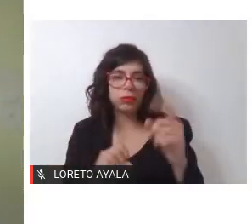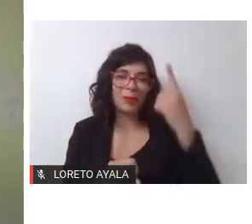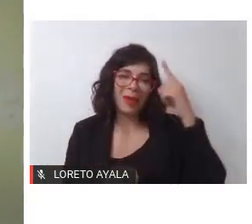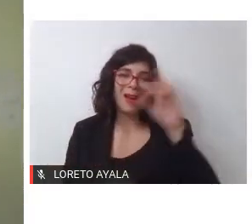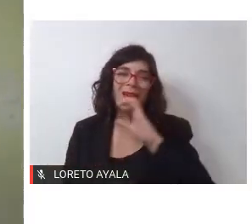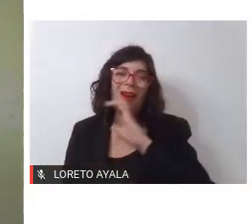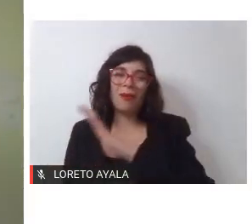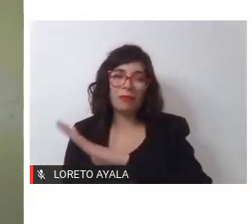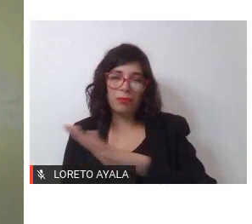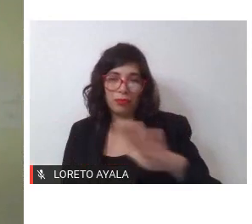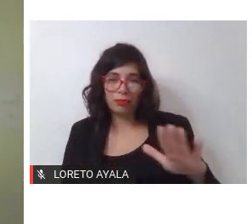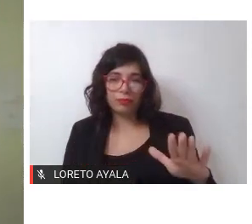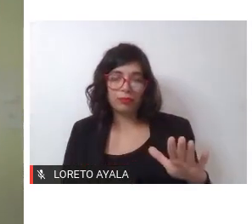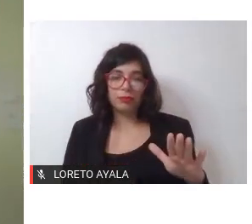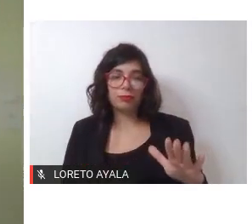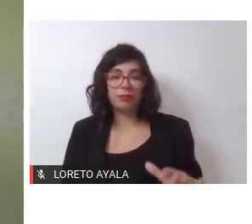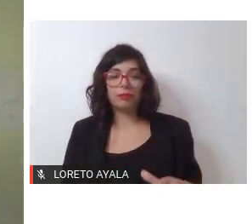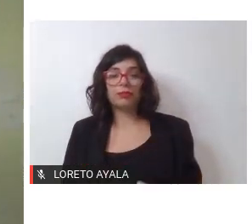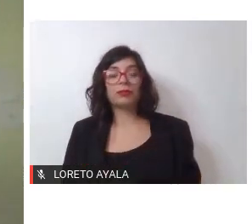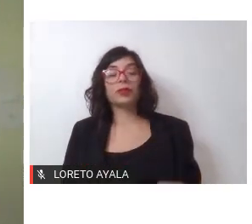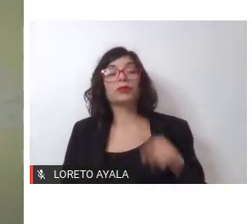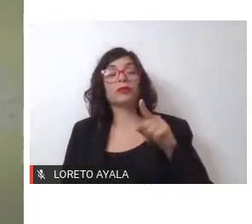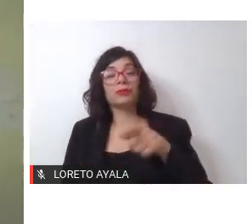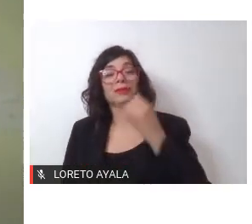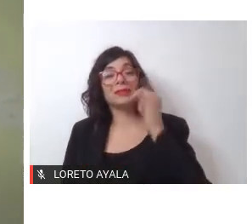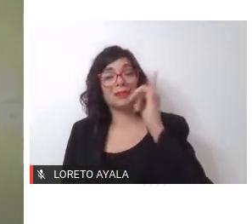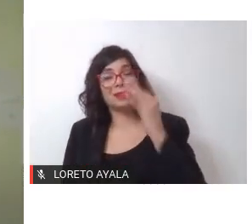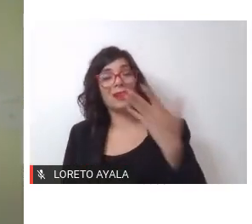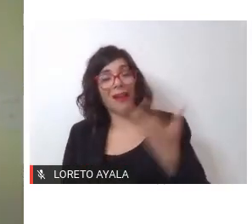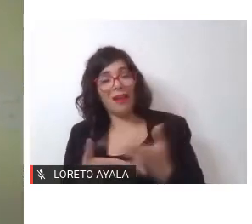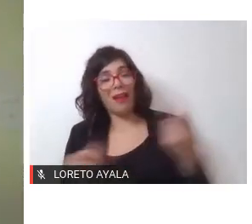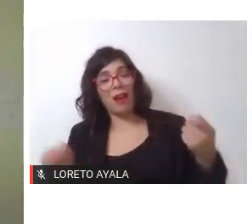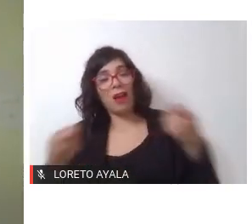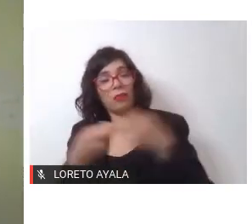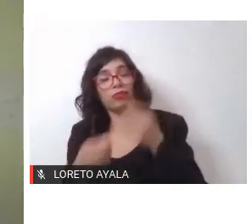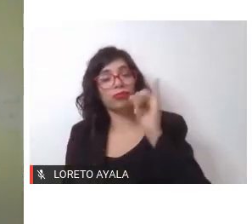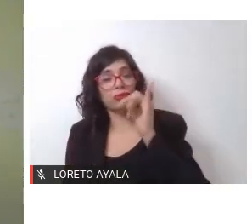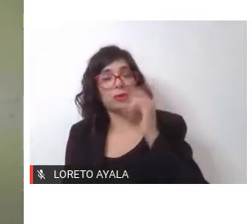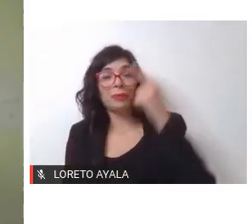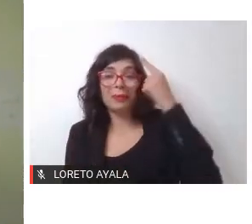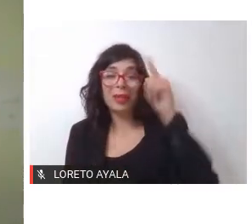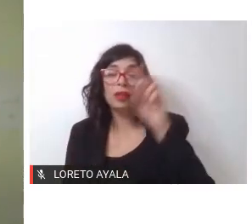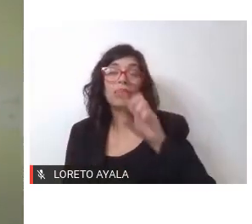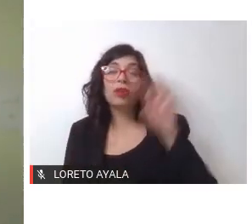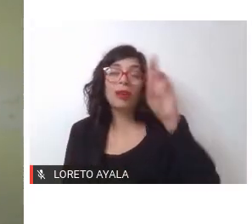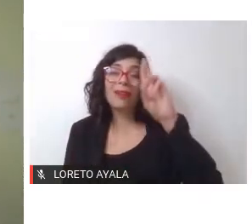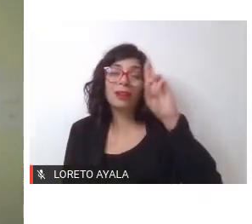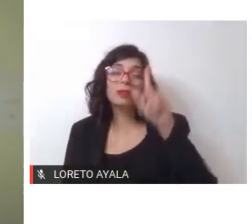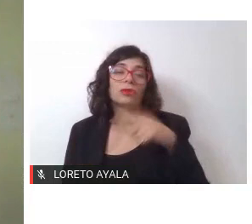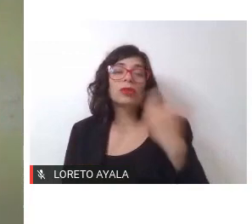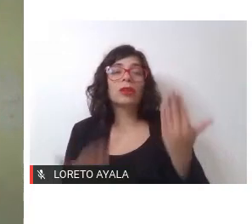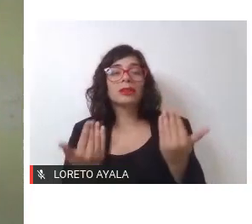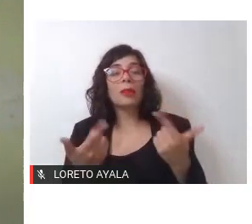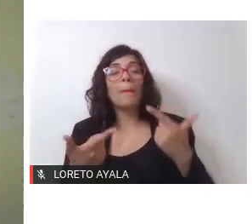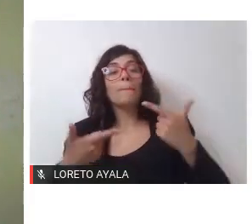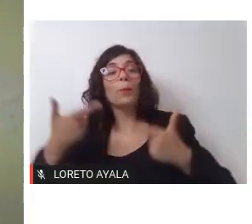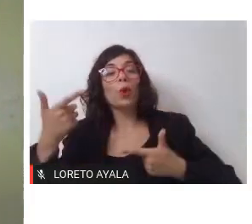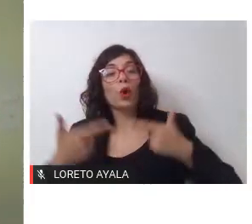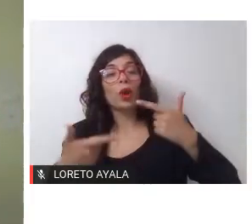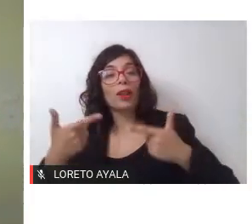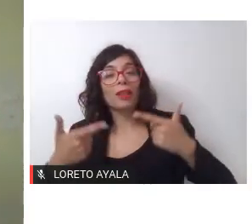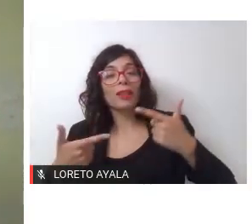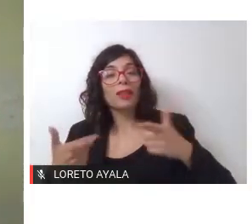rural. O sea, en ese sentido hay aporte, pero la reflexión es que necesitamos políticas de